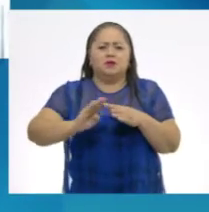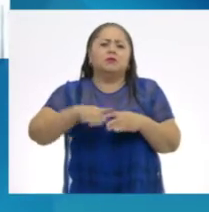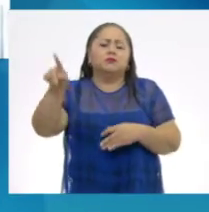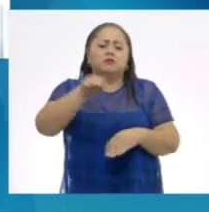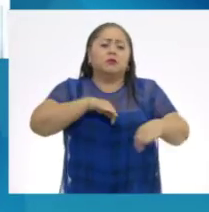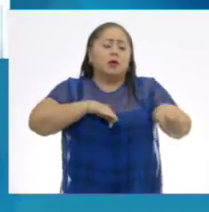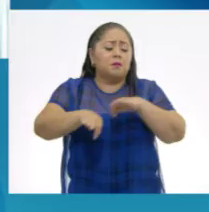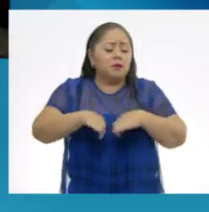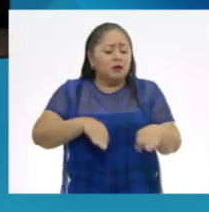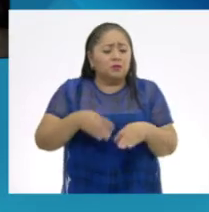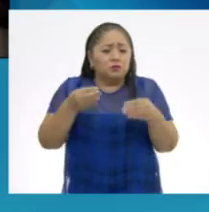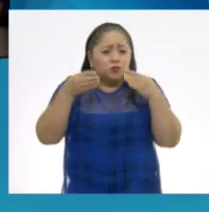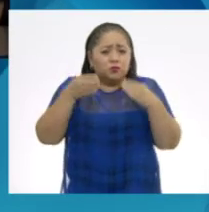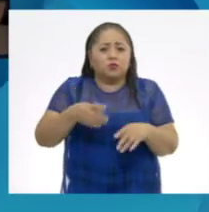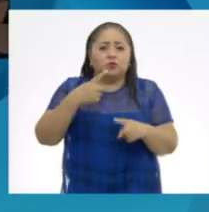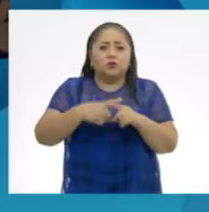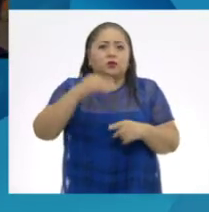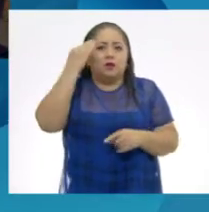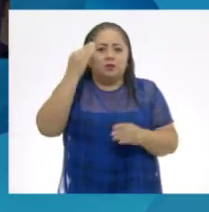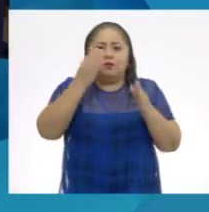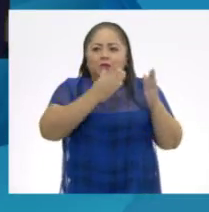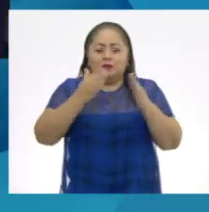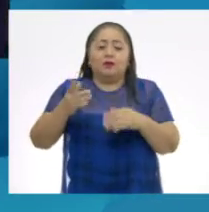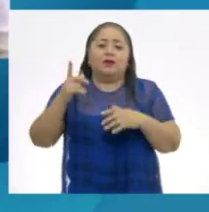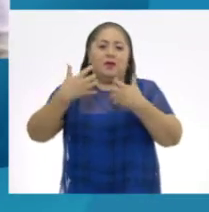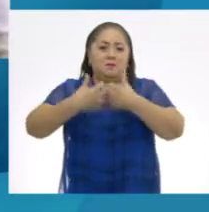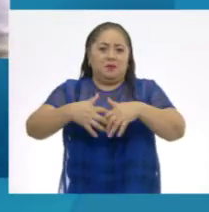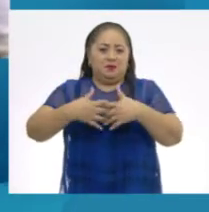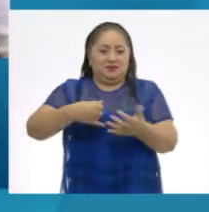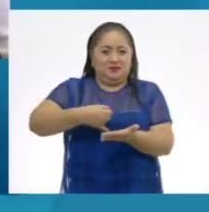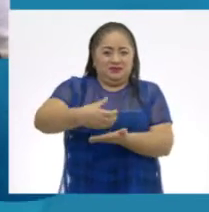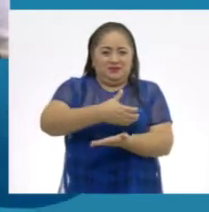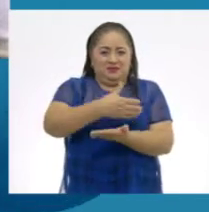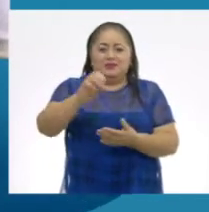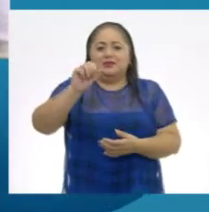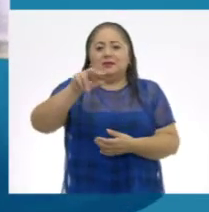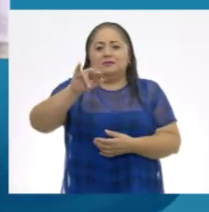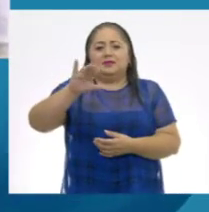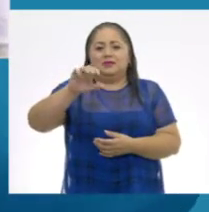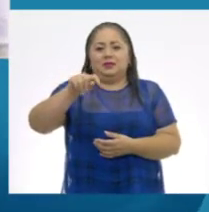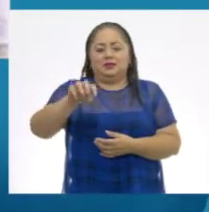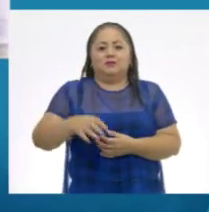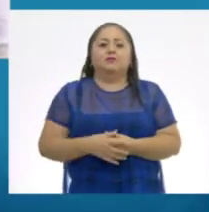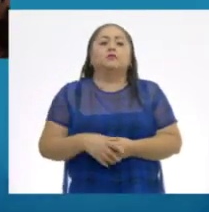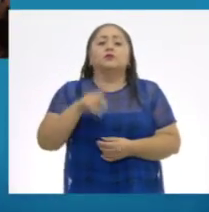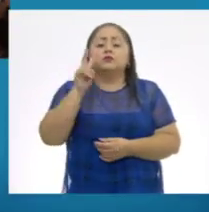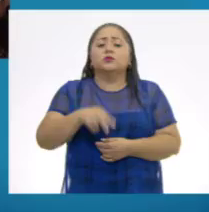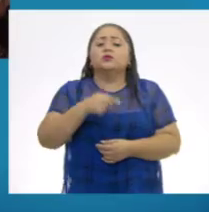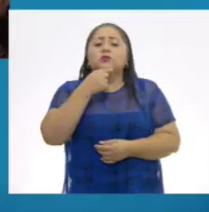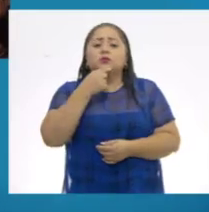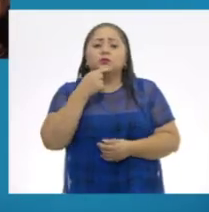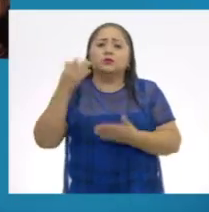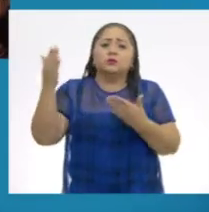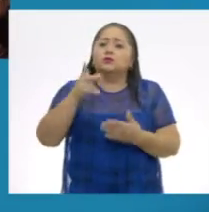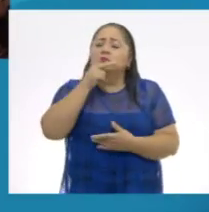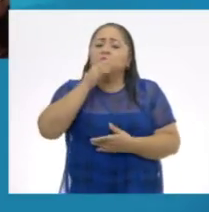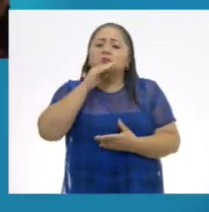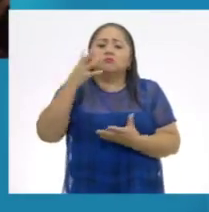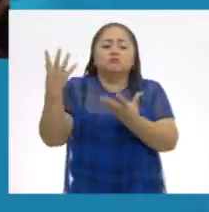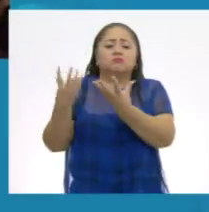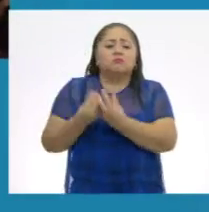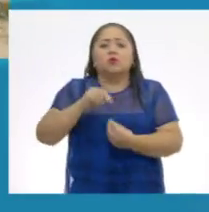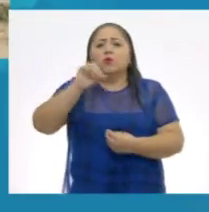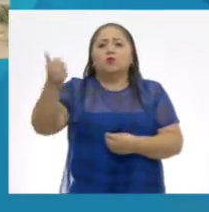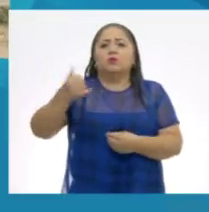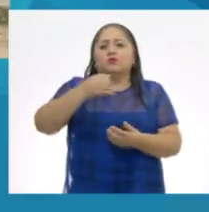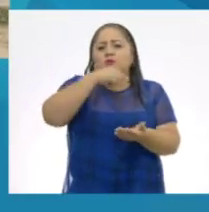trabajan exclusivamente por temporada en la empresa agrícola San Vicente Camalú. Son niños que llegan con sus padres de